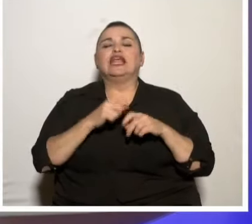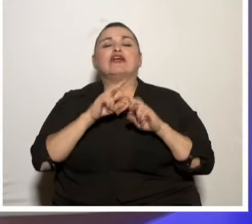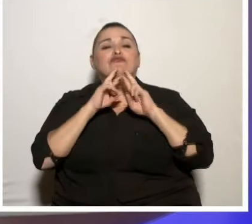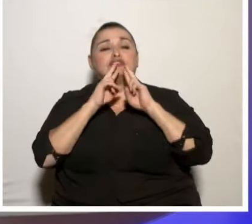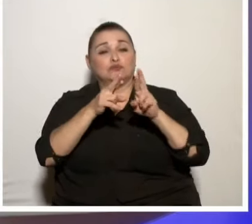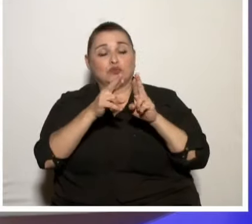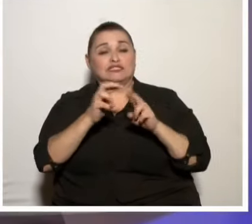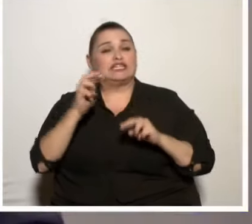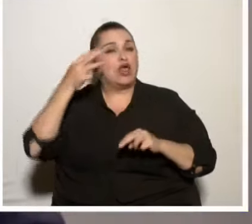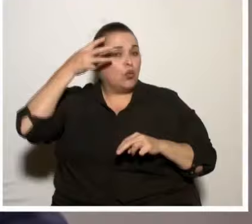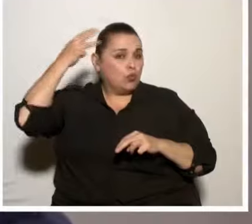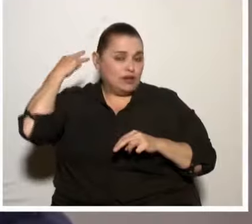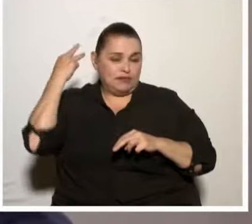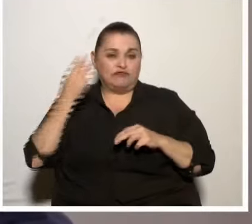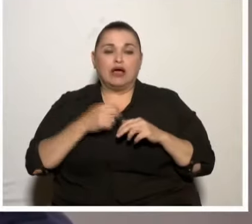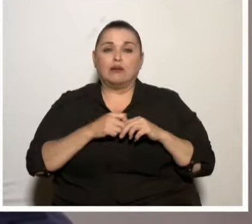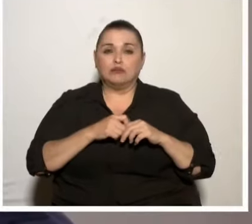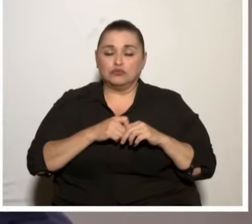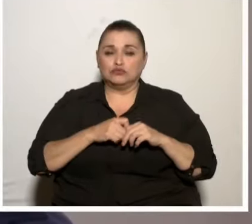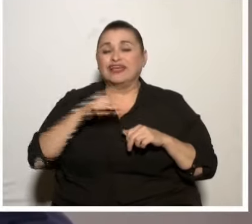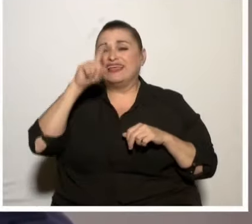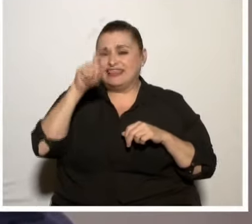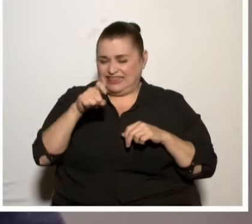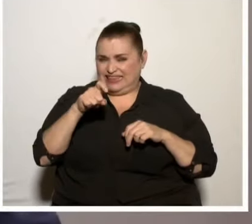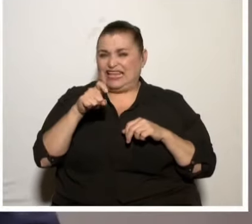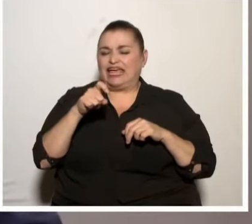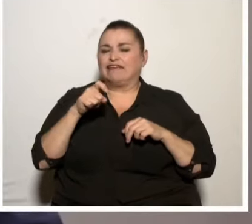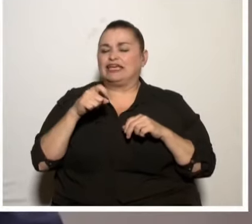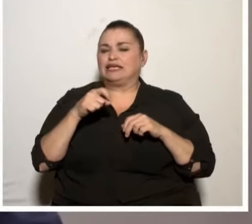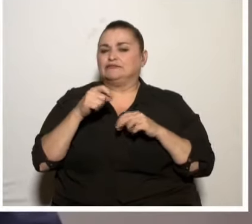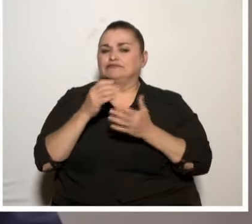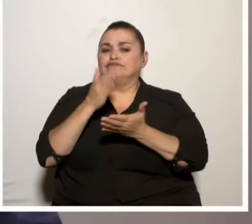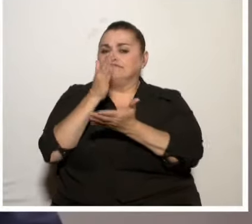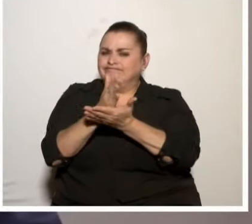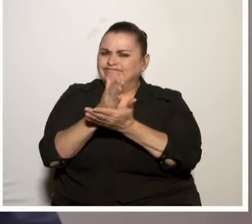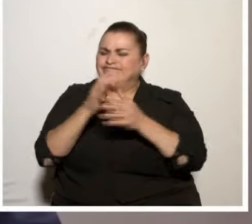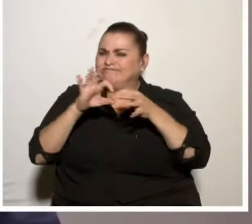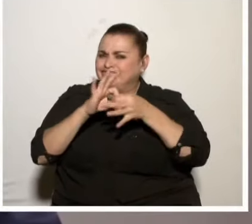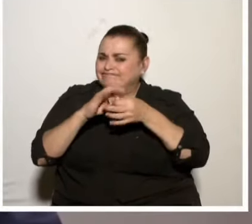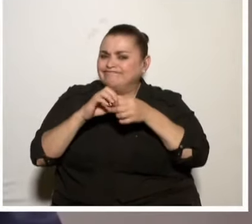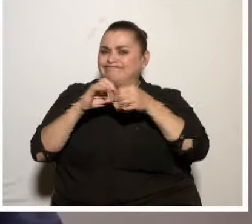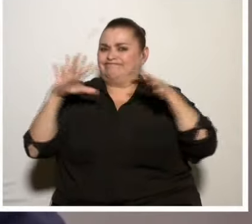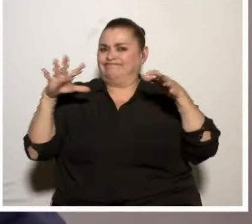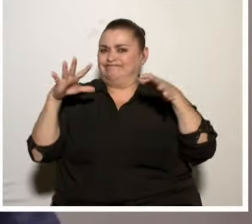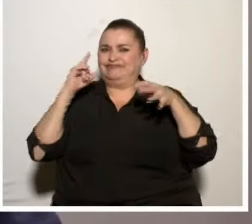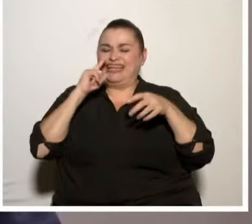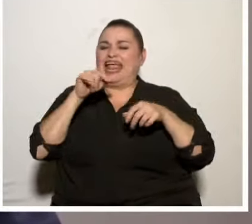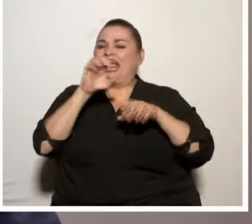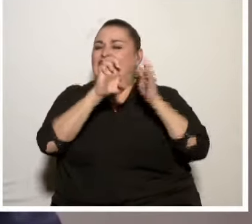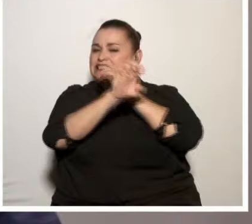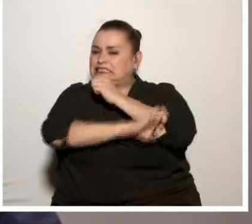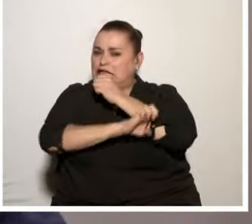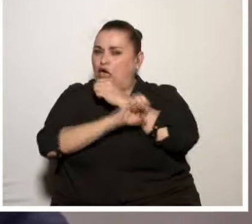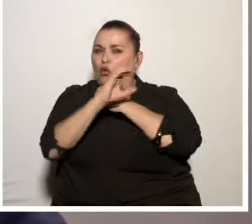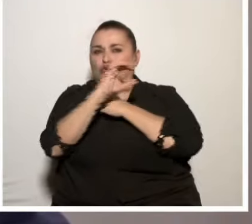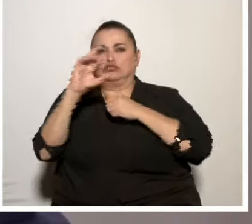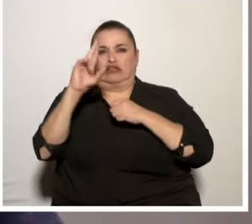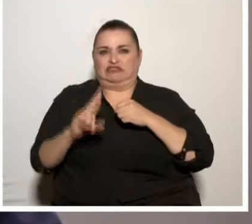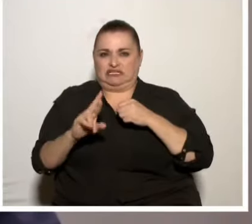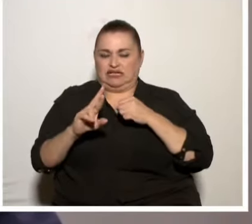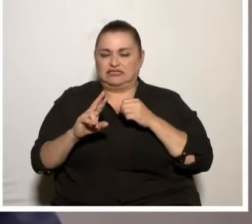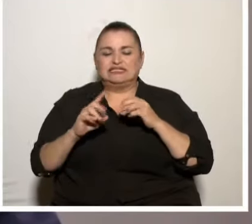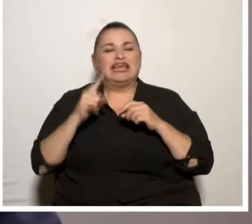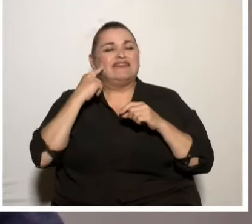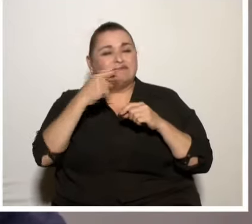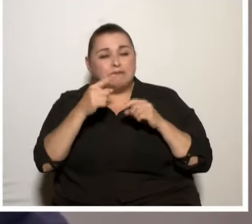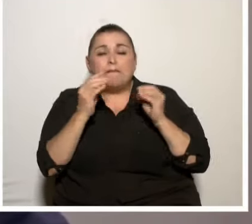Ramos. Uno, hay que desentrabar el Estado costarricense. Entre más entrabado esté el Estado, más